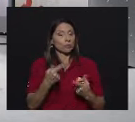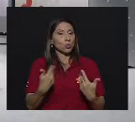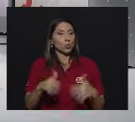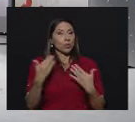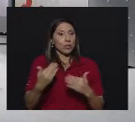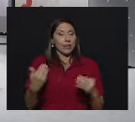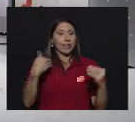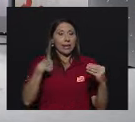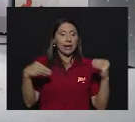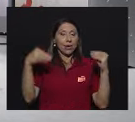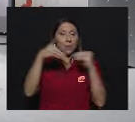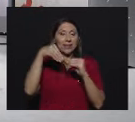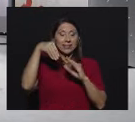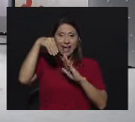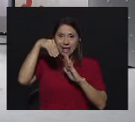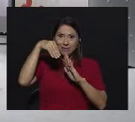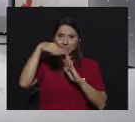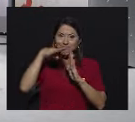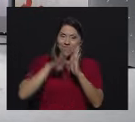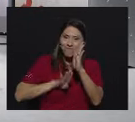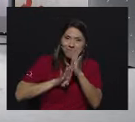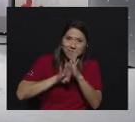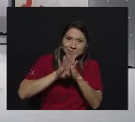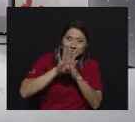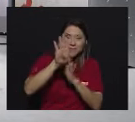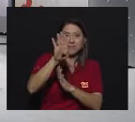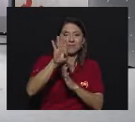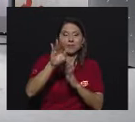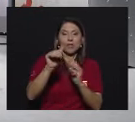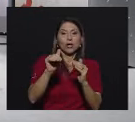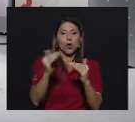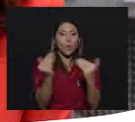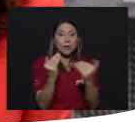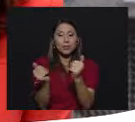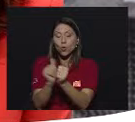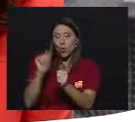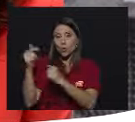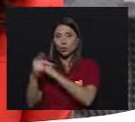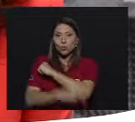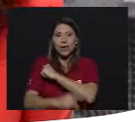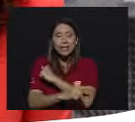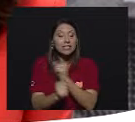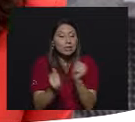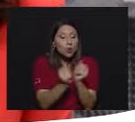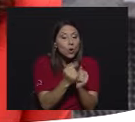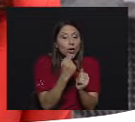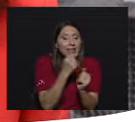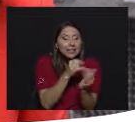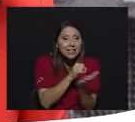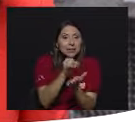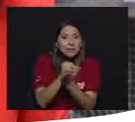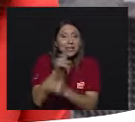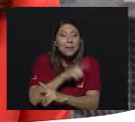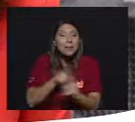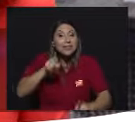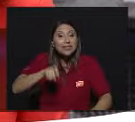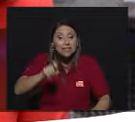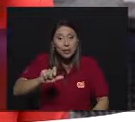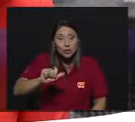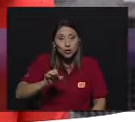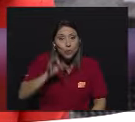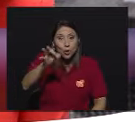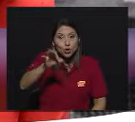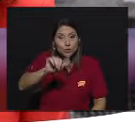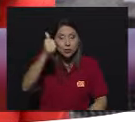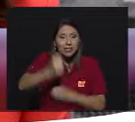con lo más avanzado, digamos, en términos de lo que la literatura y los otros países están haciendo, pero necesitamos en los próximos 10 años ser